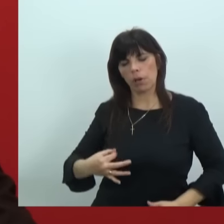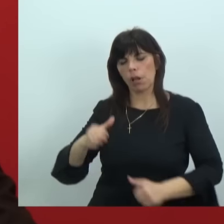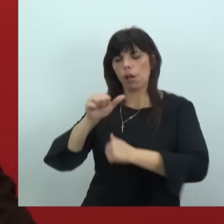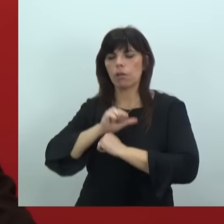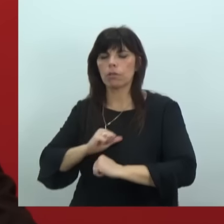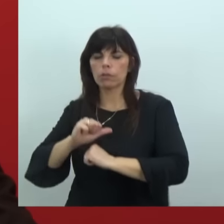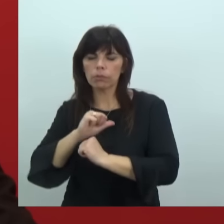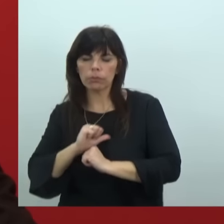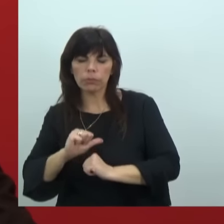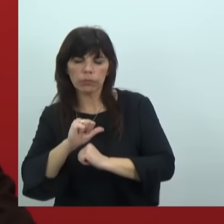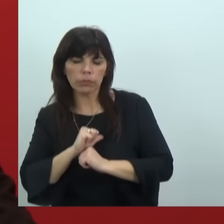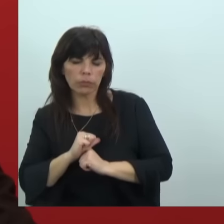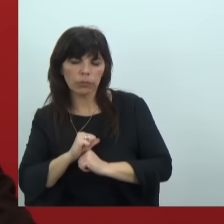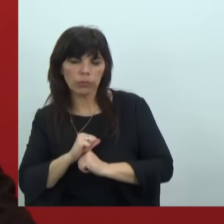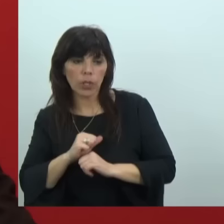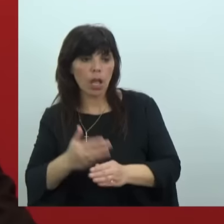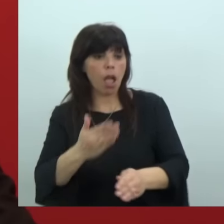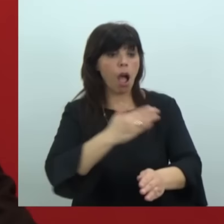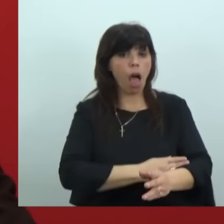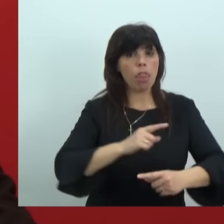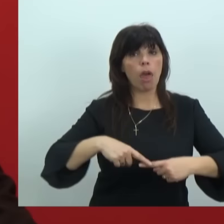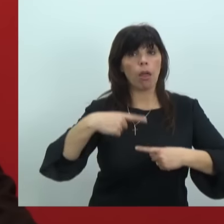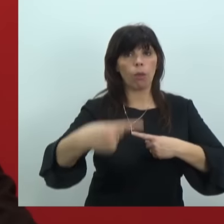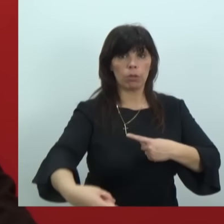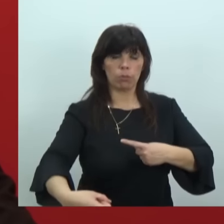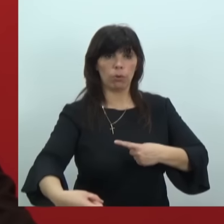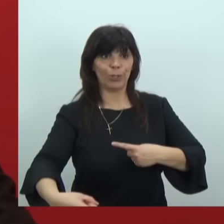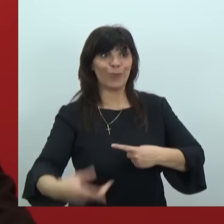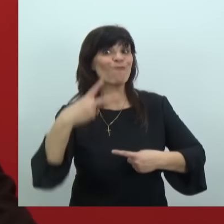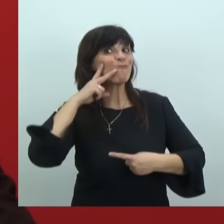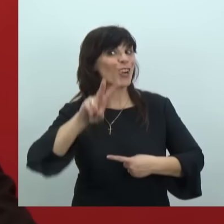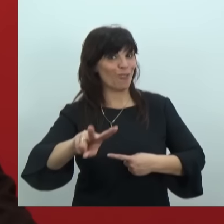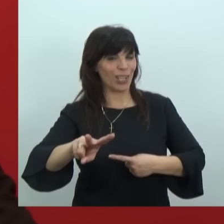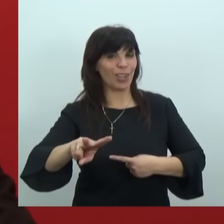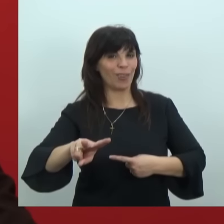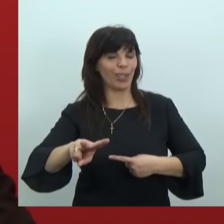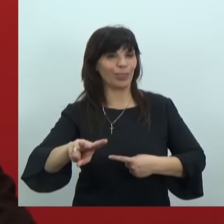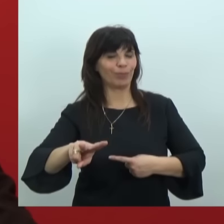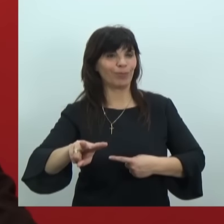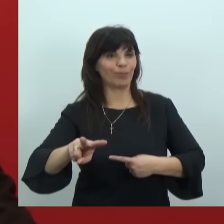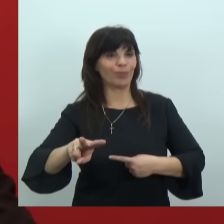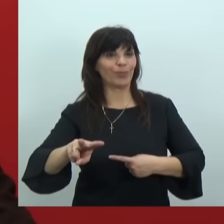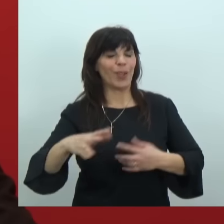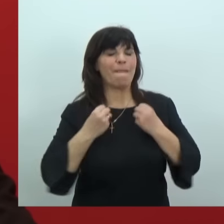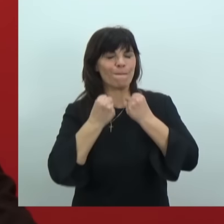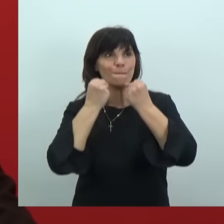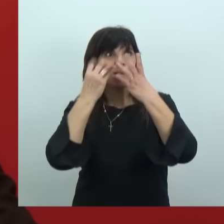esperando, y antes o después verás ese gran milagro en tu